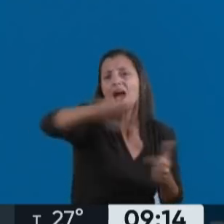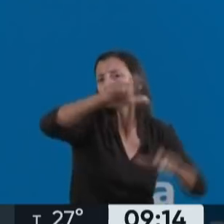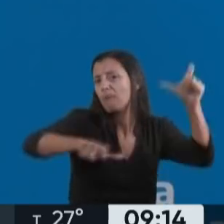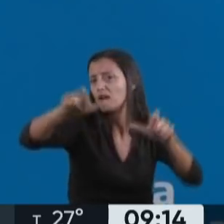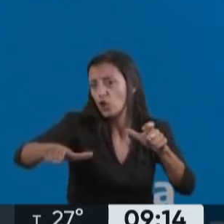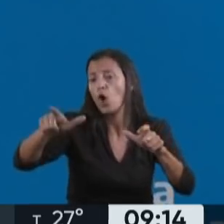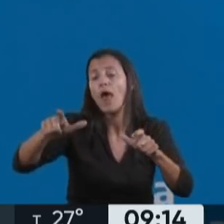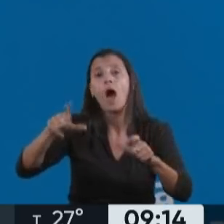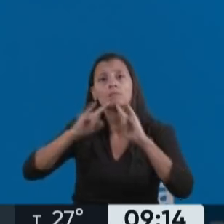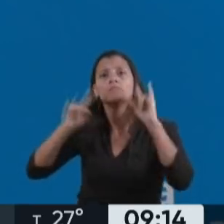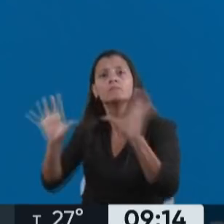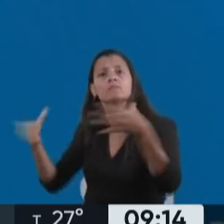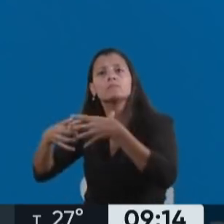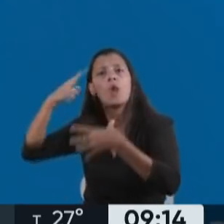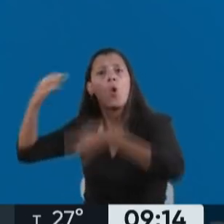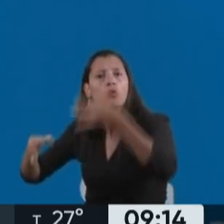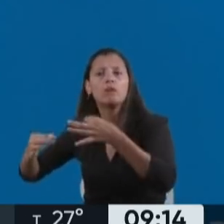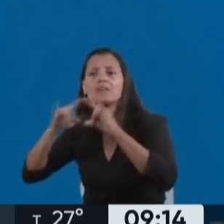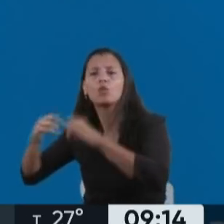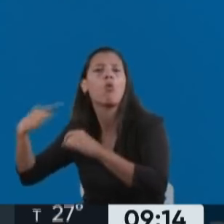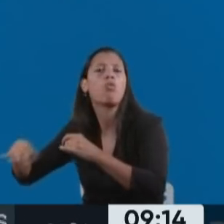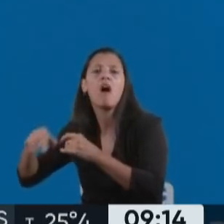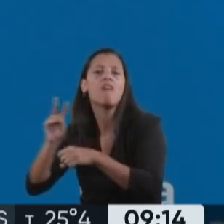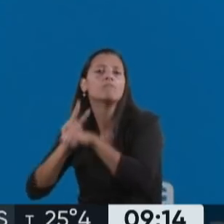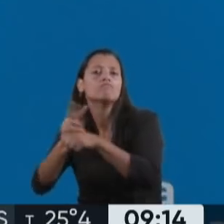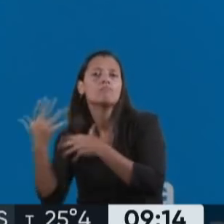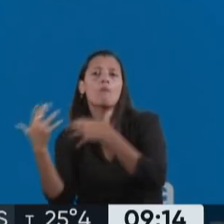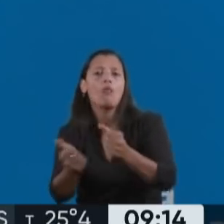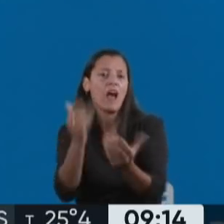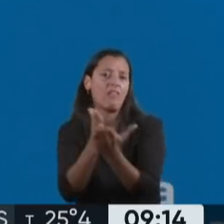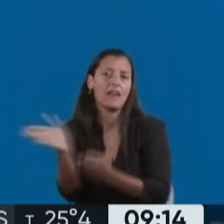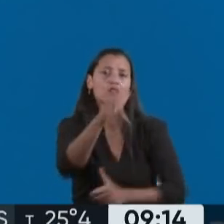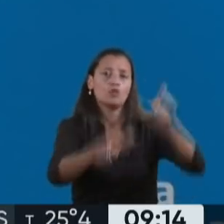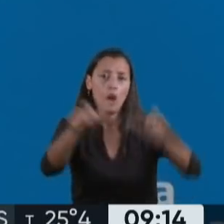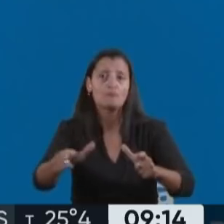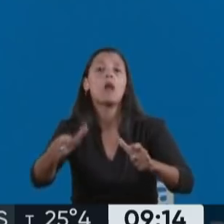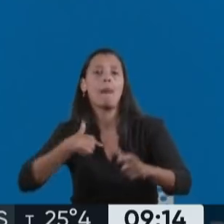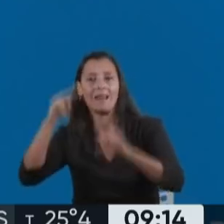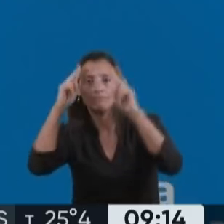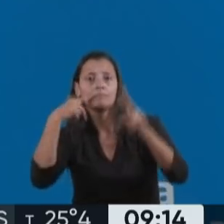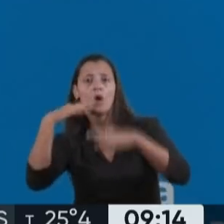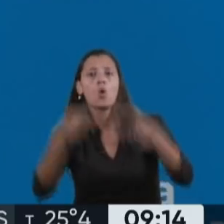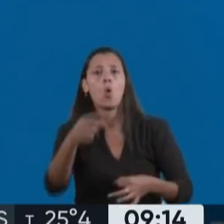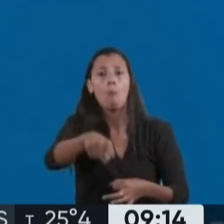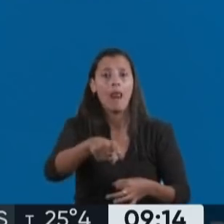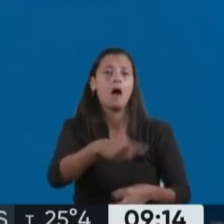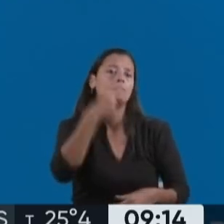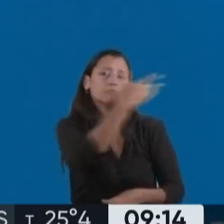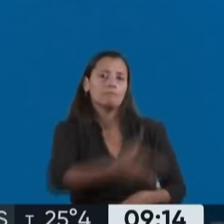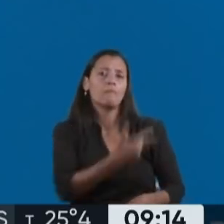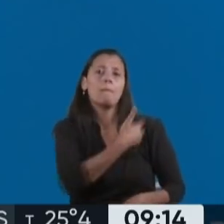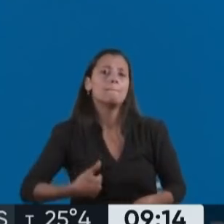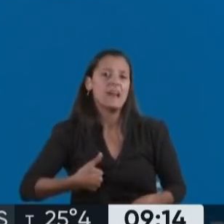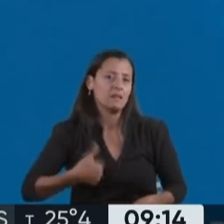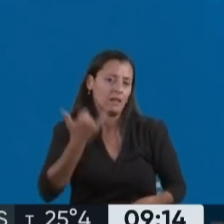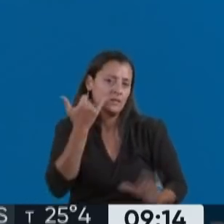tiene que hacer la justicia, que es velar por los derechos de los ciudadanos y las ciudadanas y que se cumplan. Eso es bien conocida, la postura del presidente con respecto